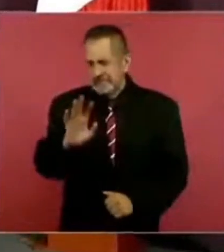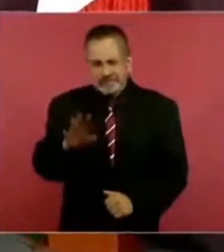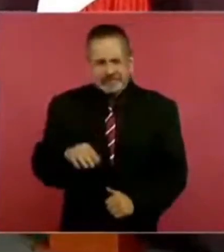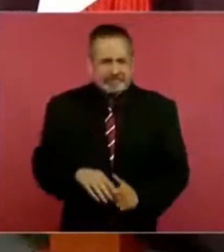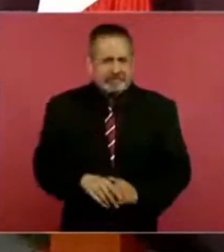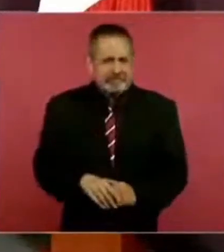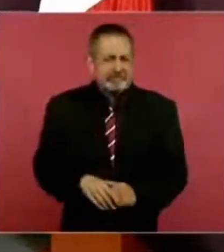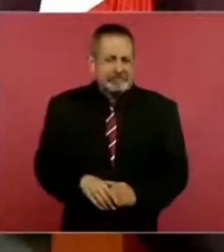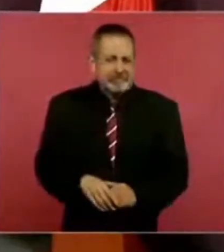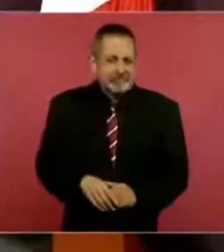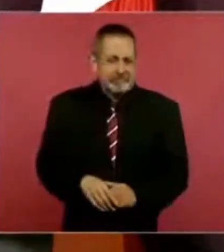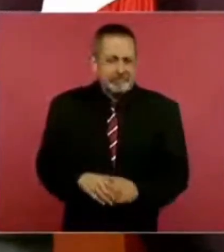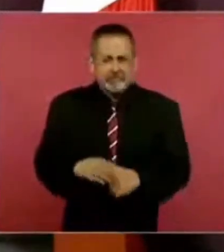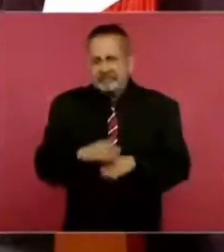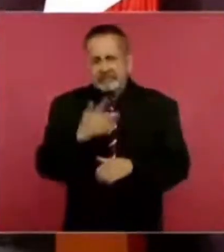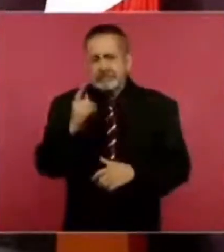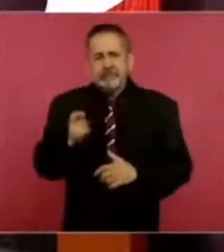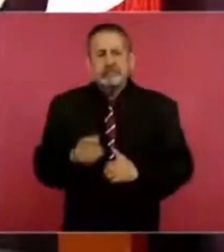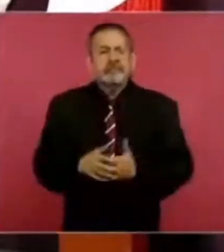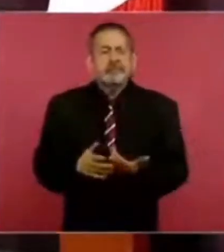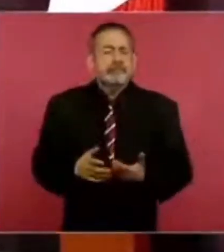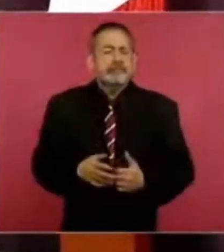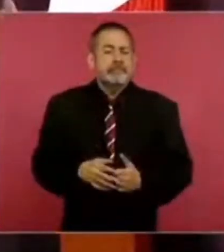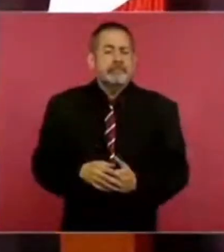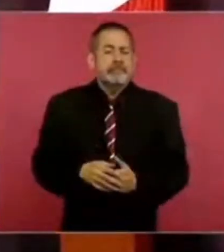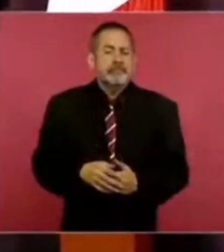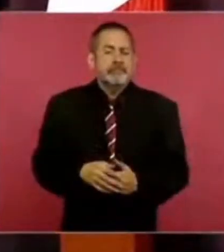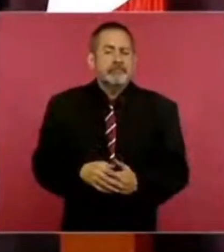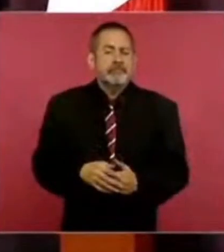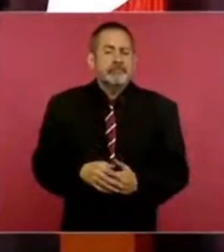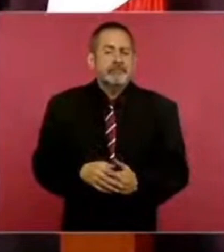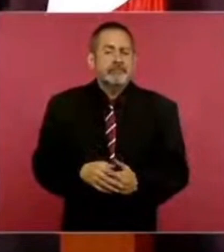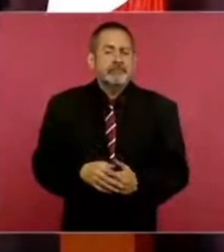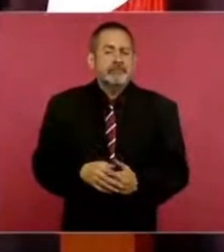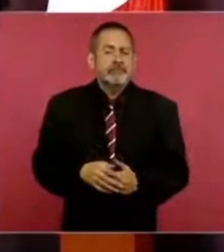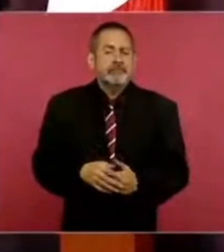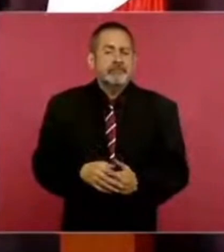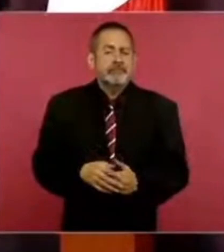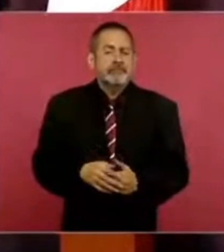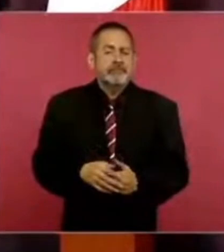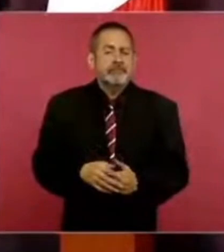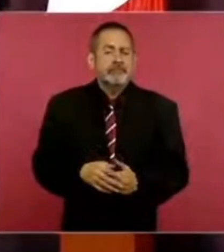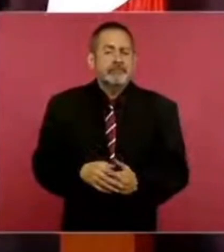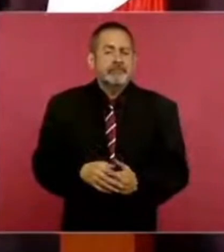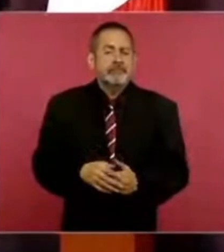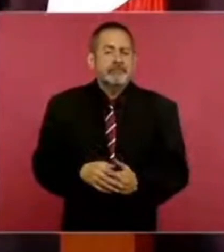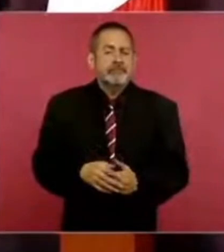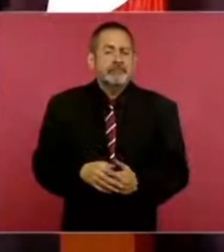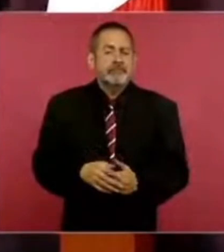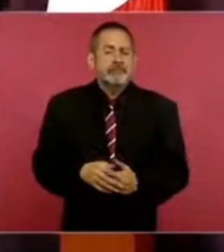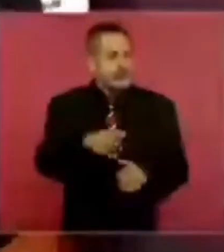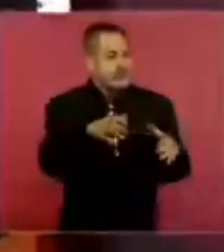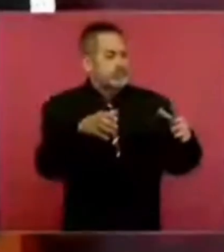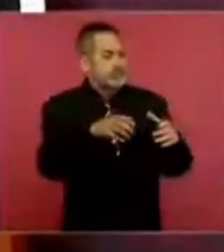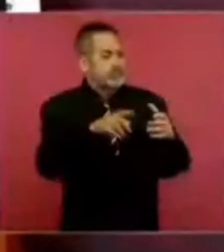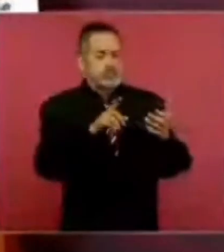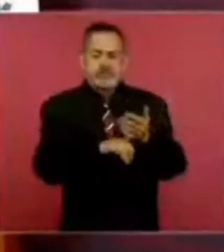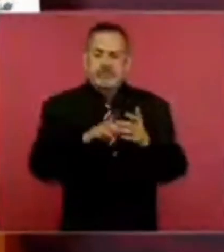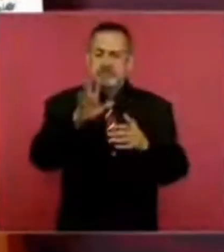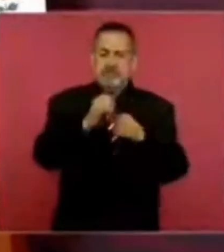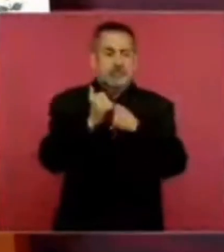Sí, porque era como el castillo de la pureza.